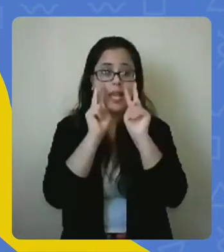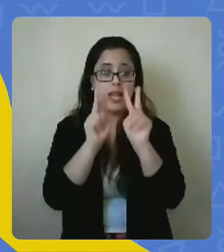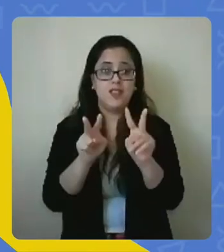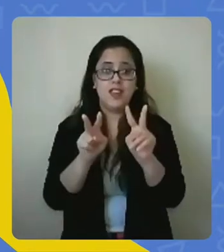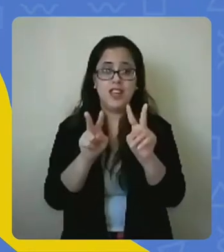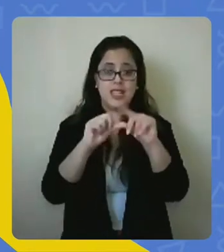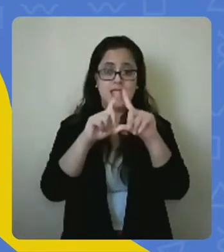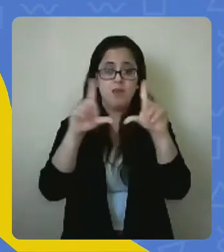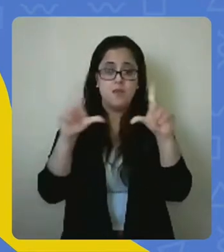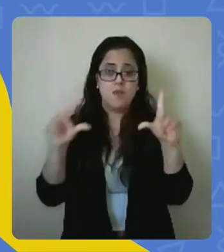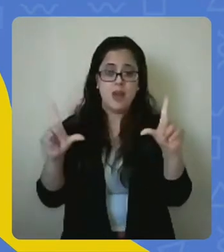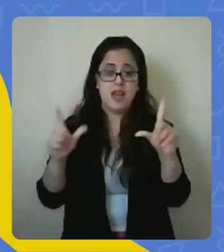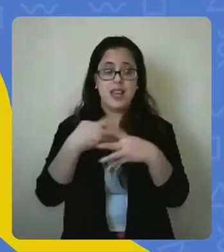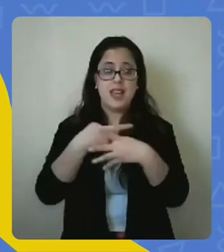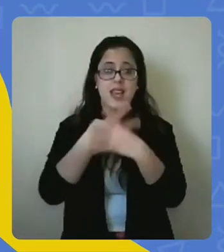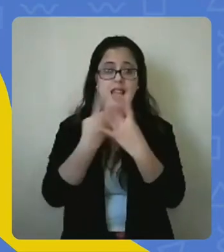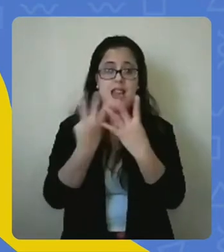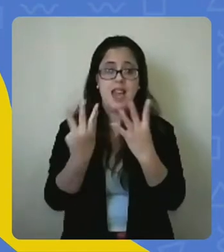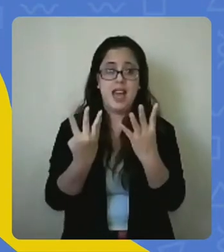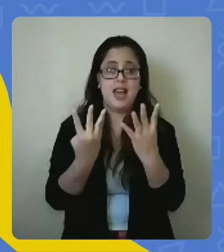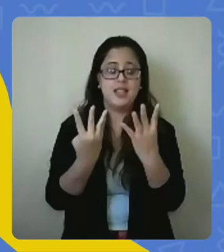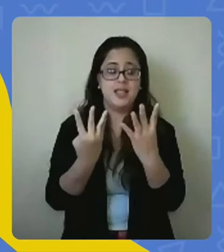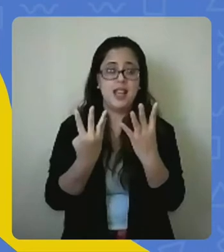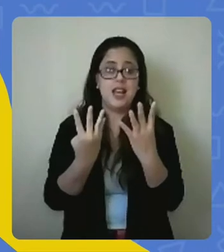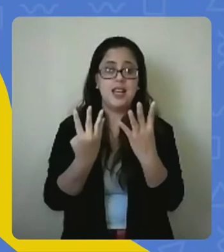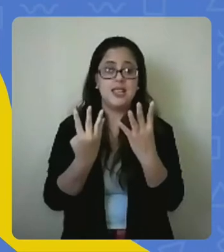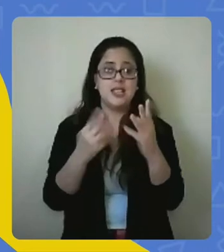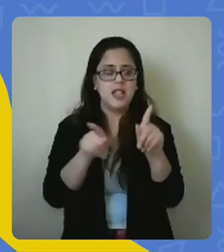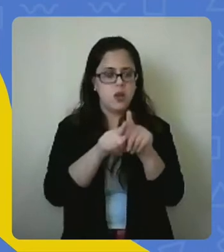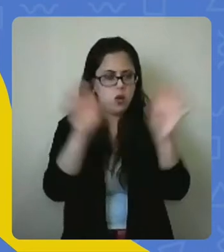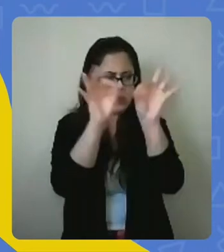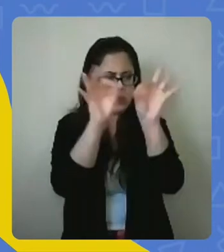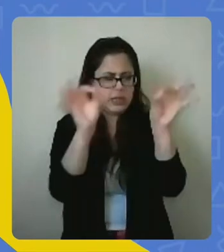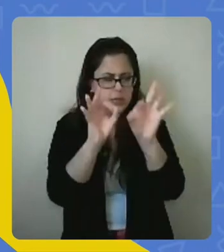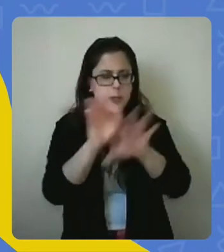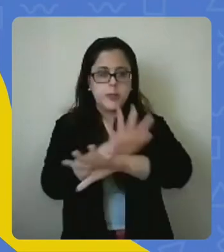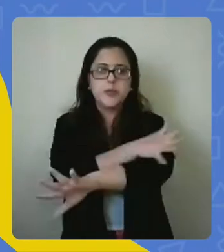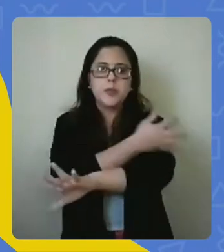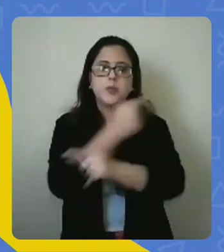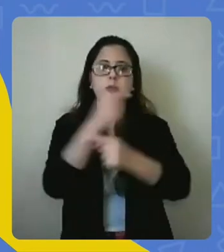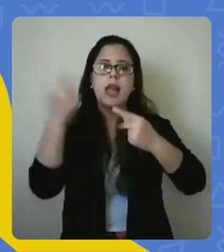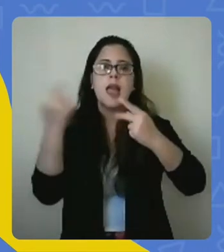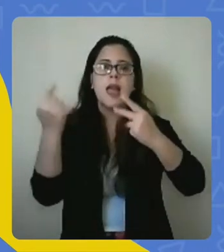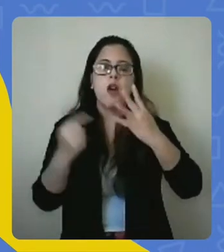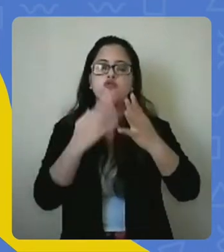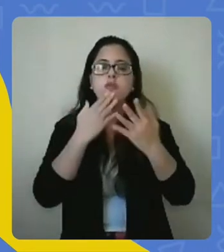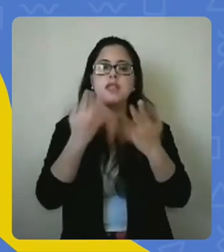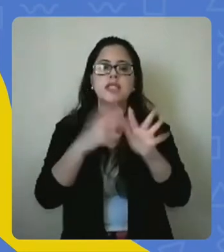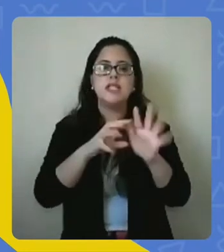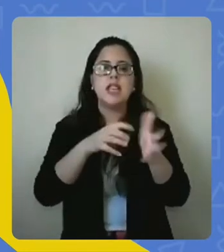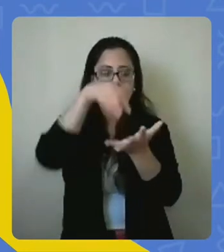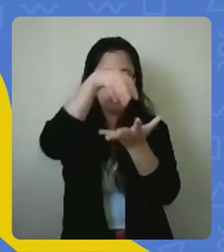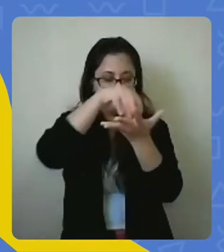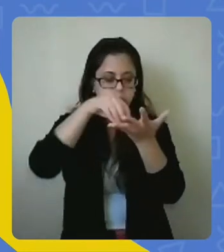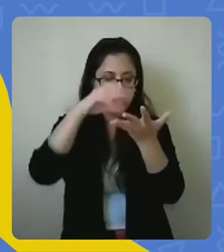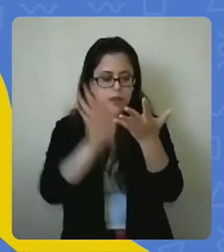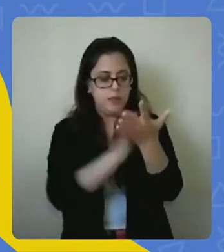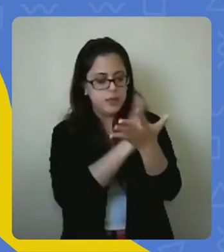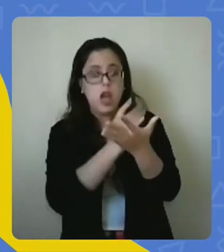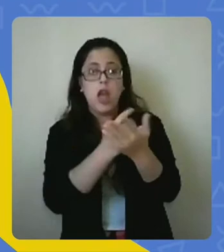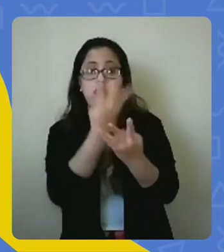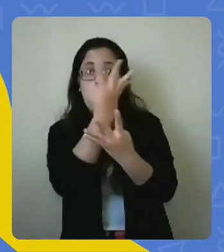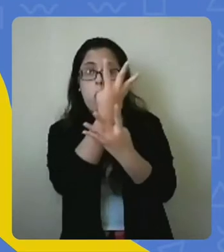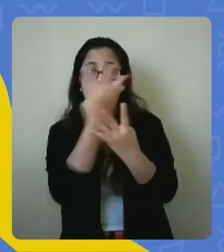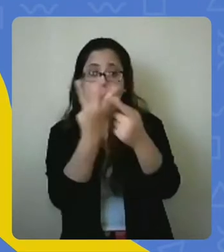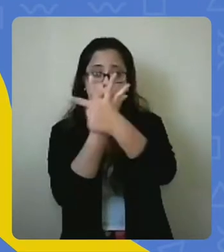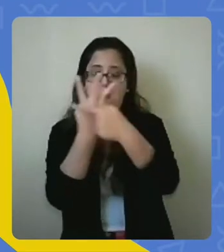estas cartas que van definiendo cada una de estas emociones, y después historietas de 4 escenas que tenemos que ir